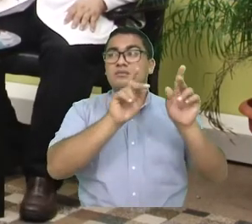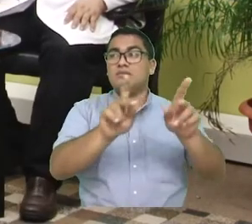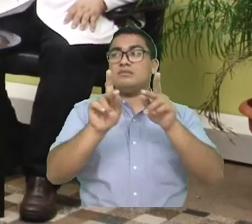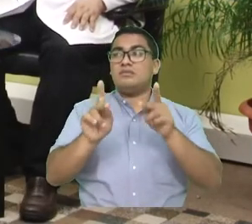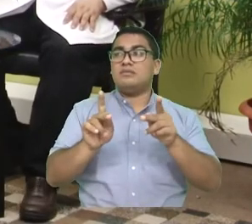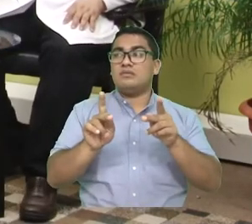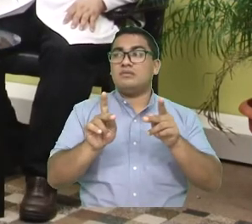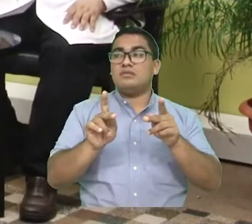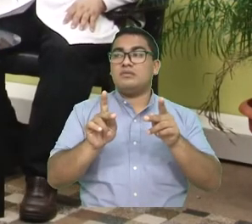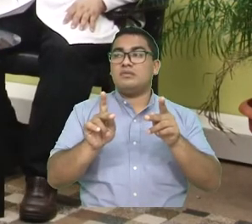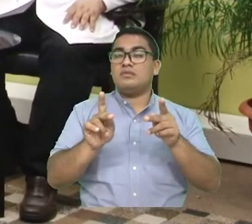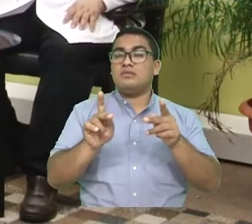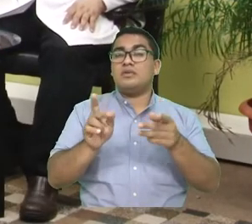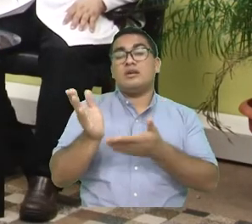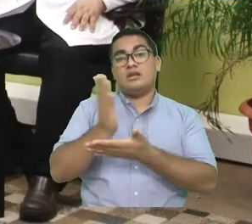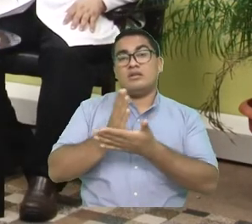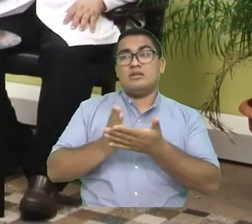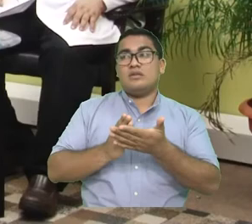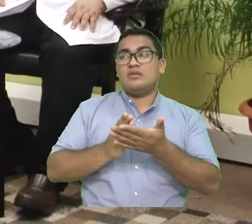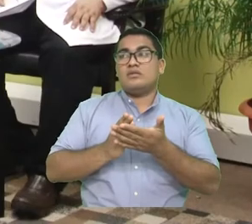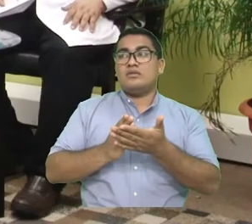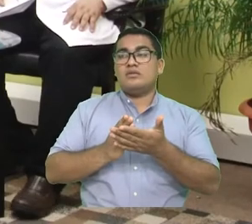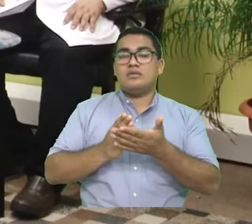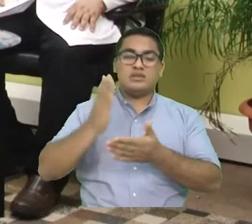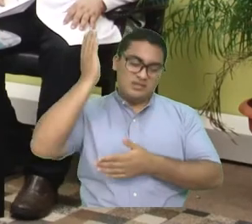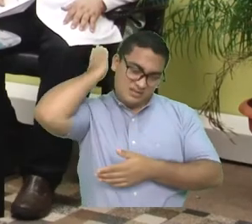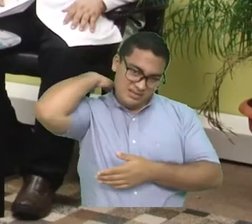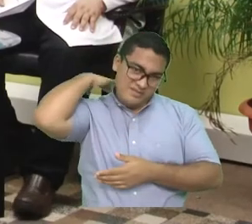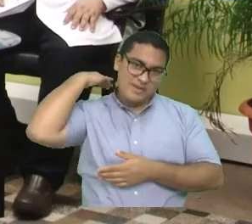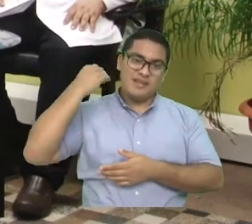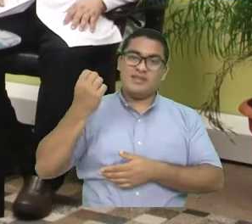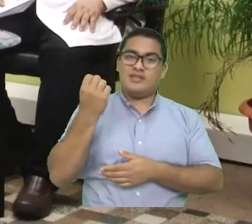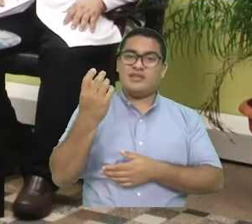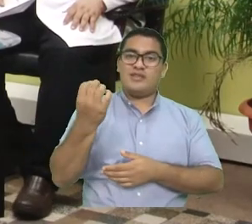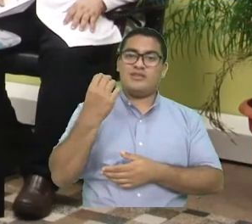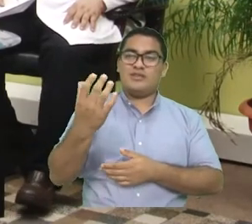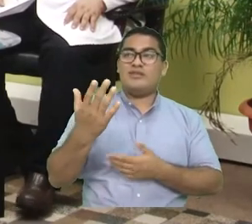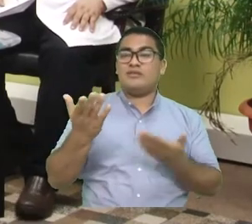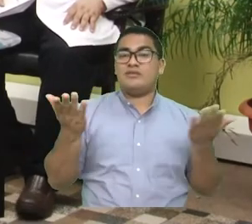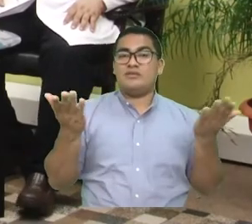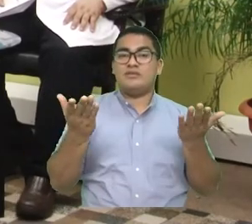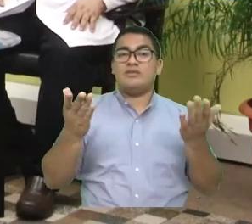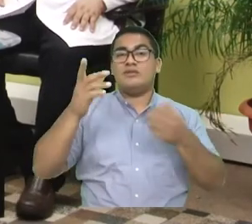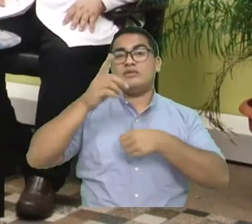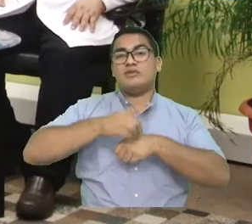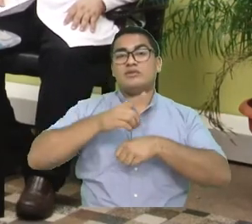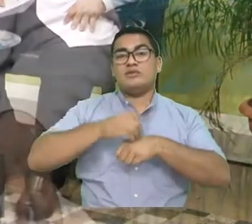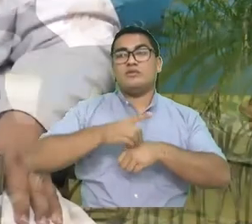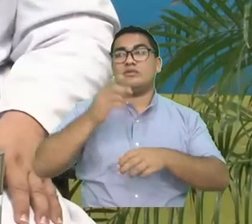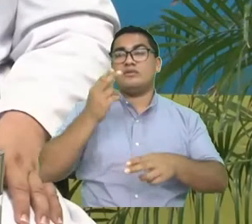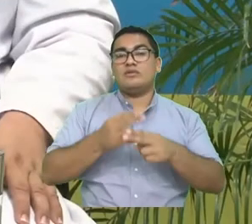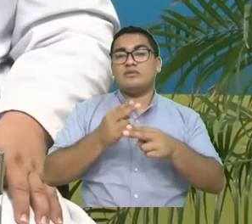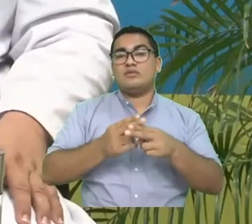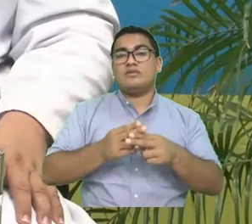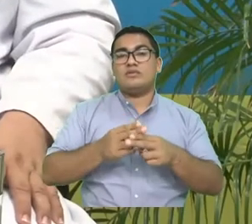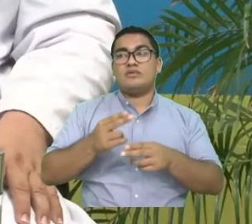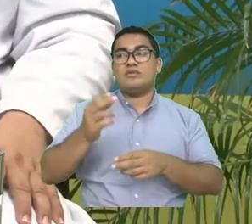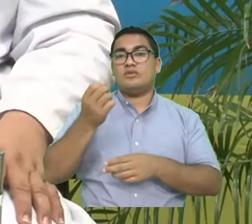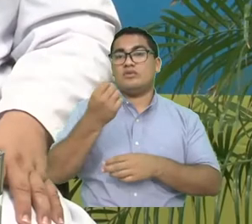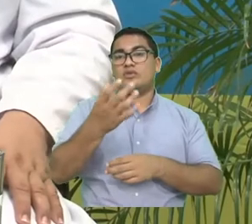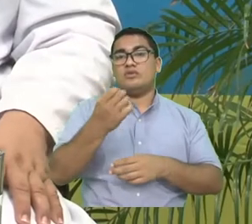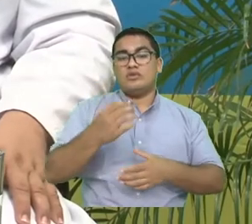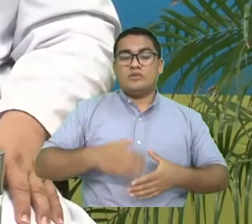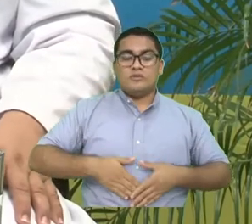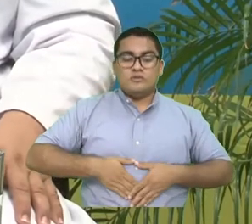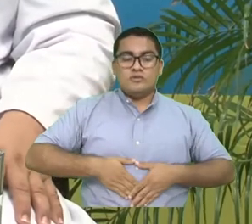más bien en la espalda. En la espalda. Entonces hay algo que nosotros en medicina le decimos un dolor referido. A veces no